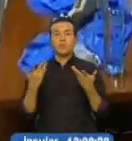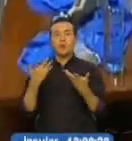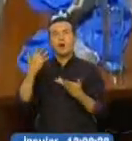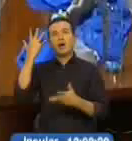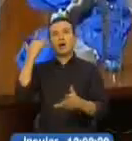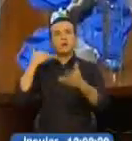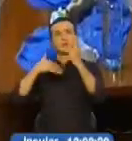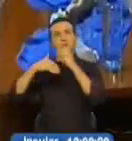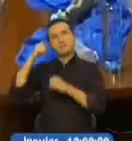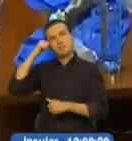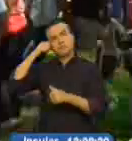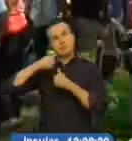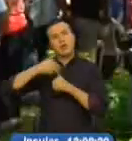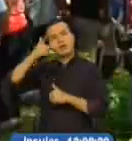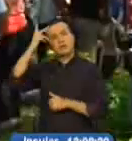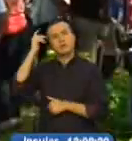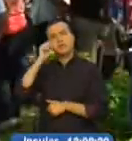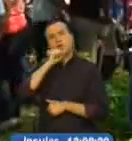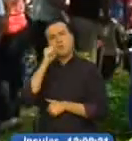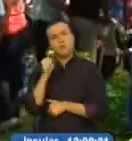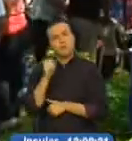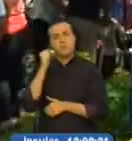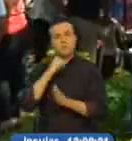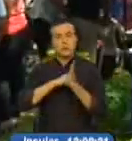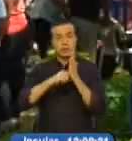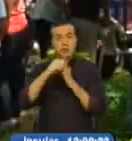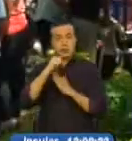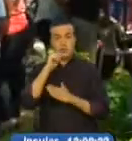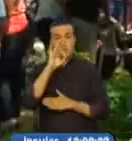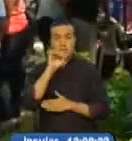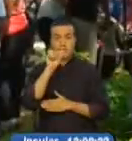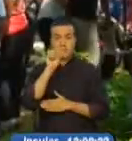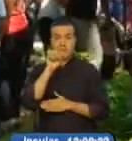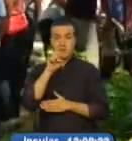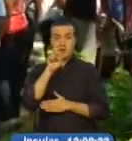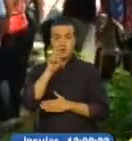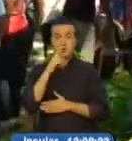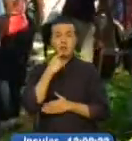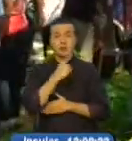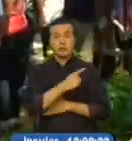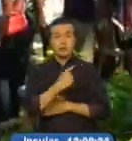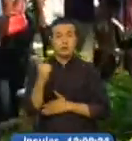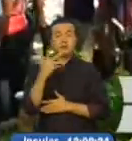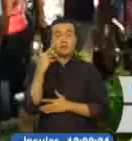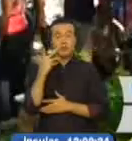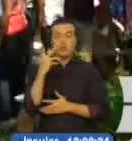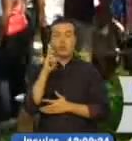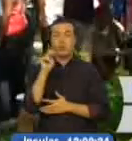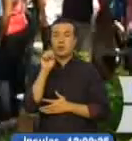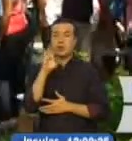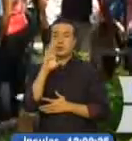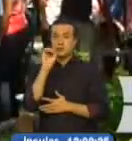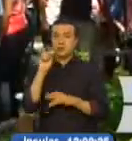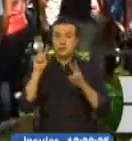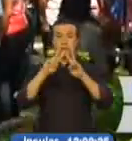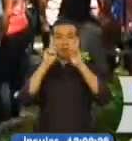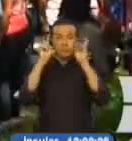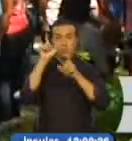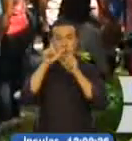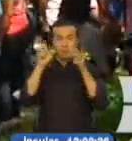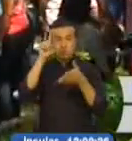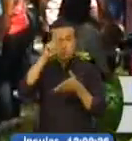historias de los abuelos. El ministro Fander Falconi habló de las cifras de la UNESCO con relación a los